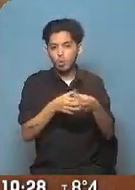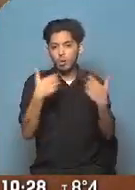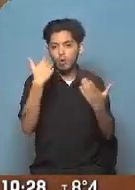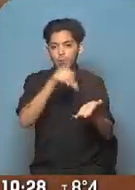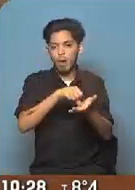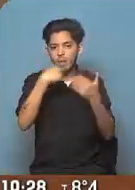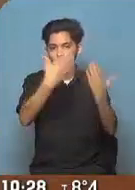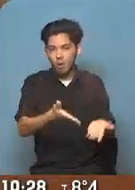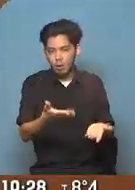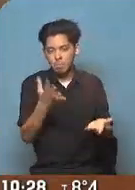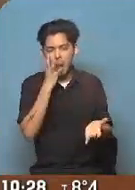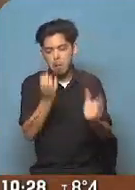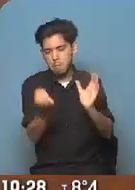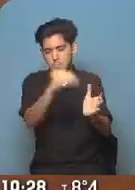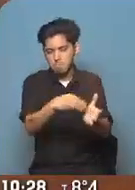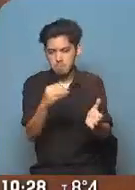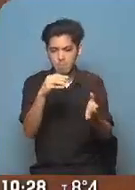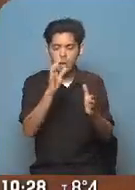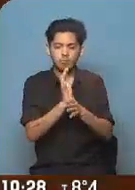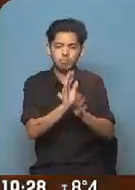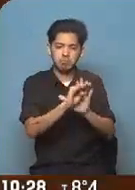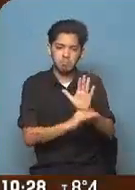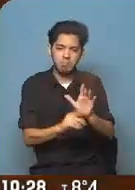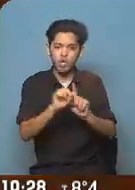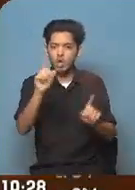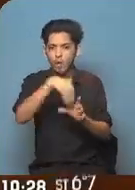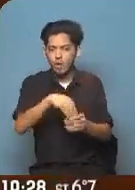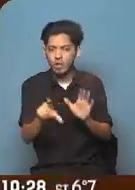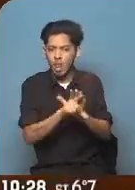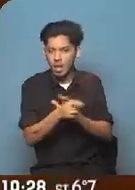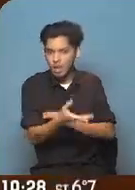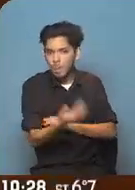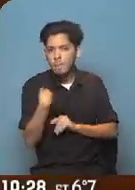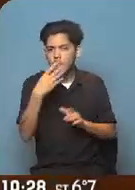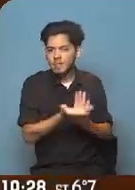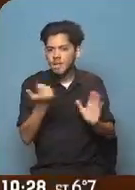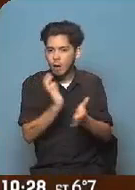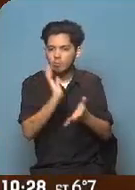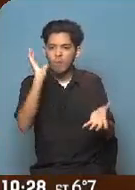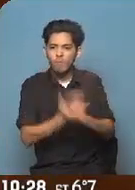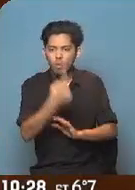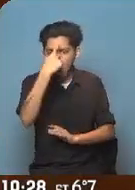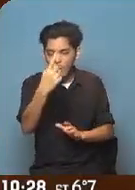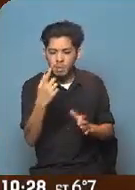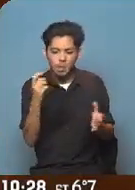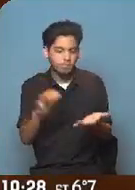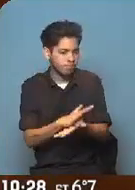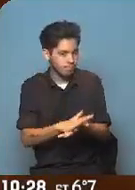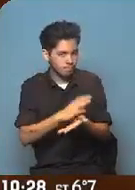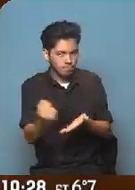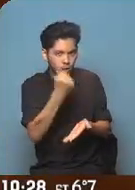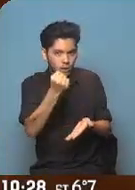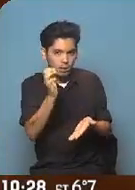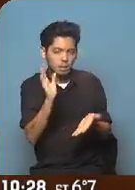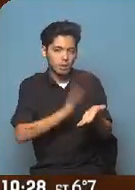agregado o inventado por el decreto reglamentario no lo que estaba en la ley pero eso quita una dimensión clave en esta relación que es el